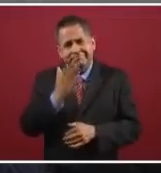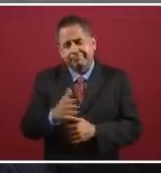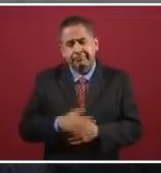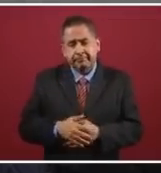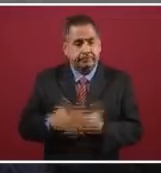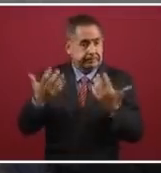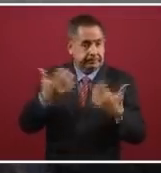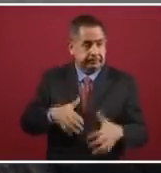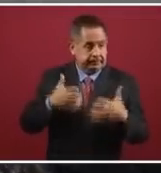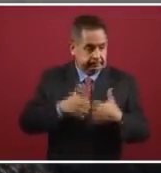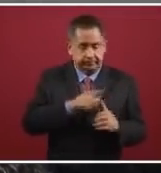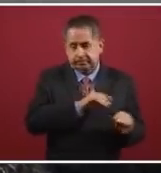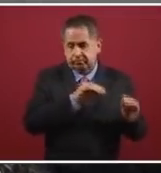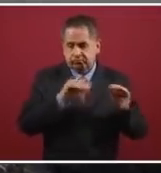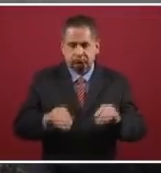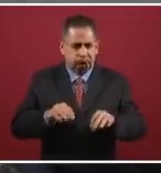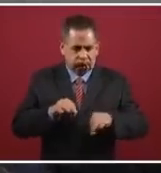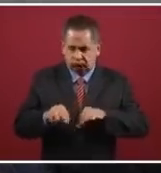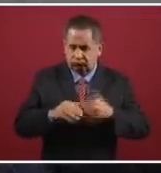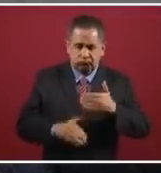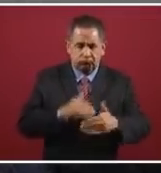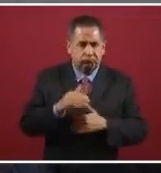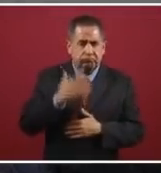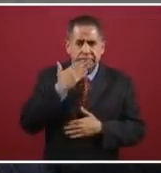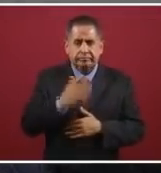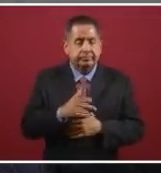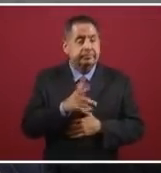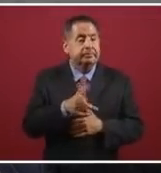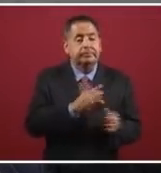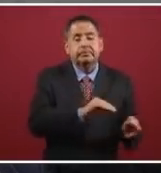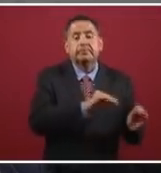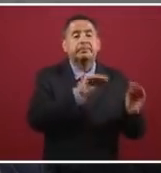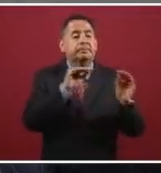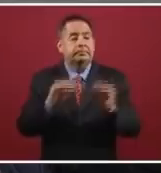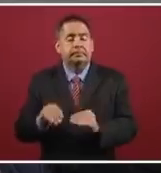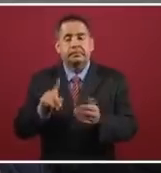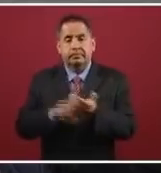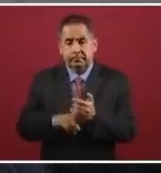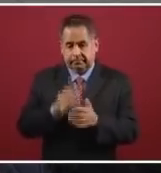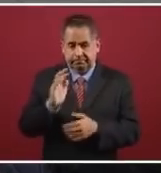ya se están trasladando